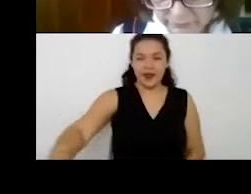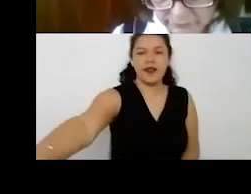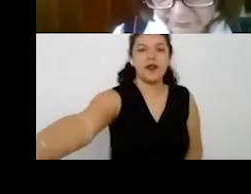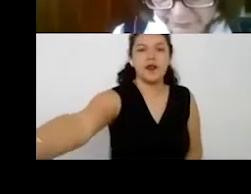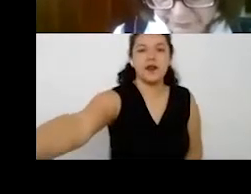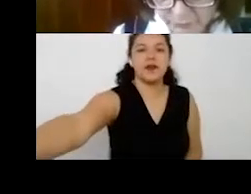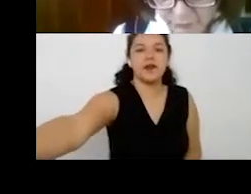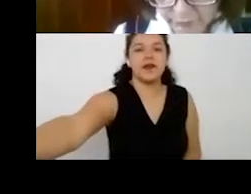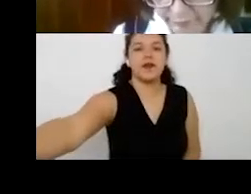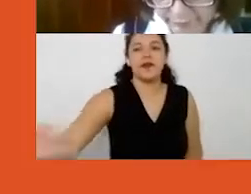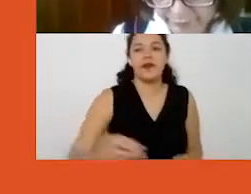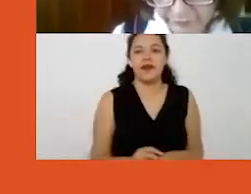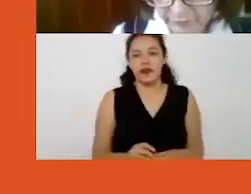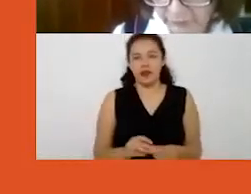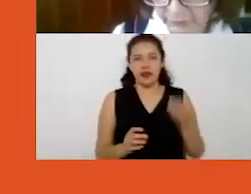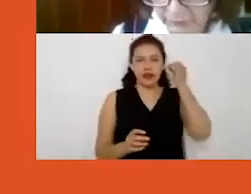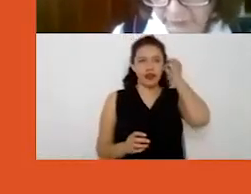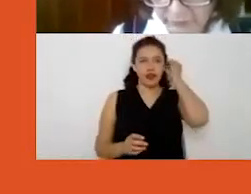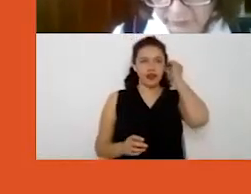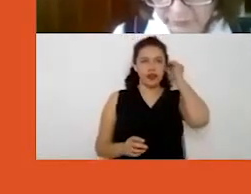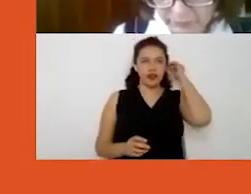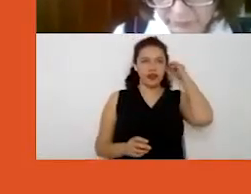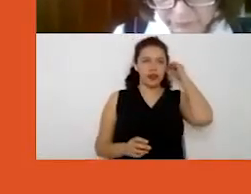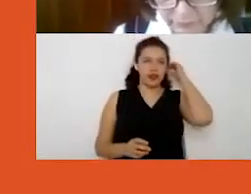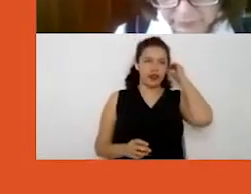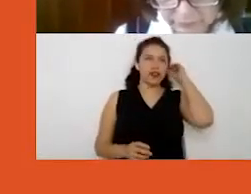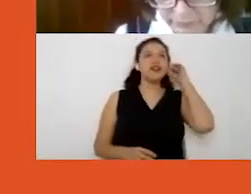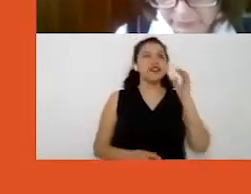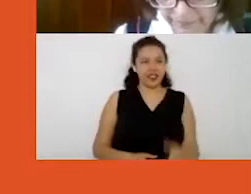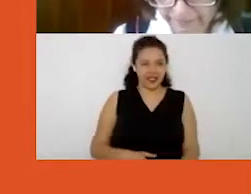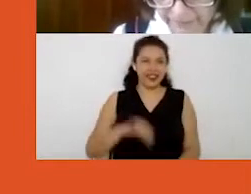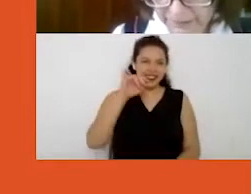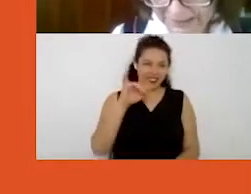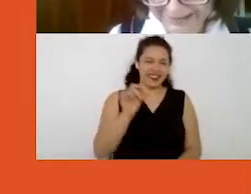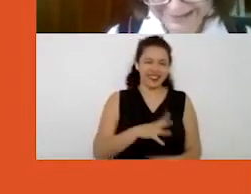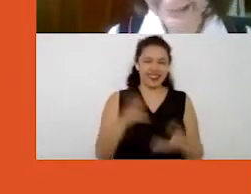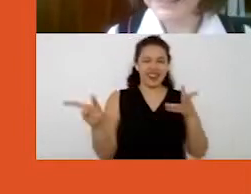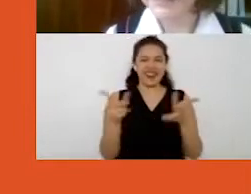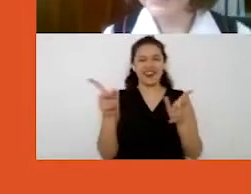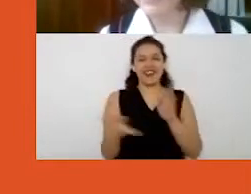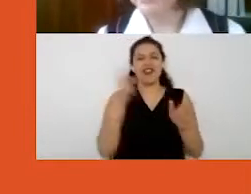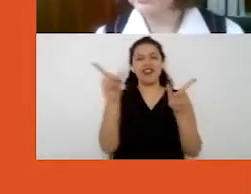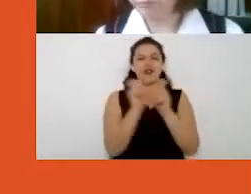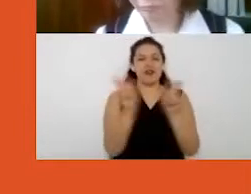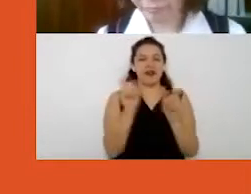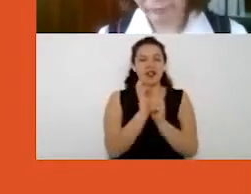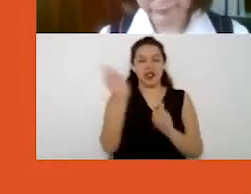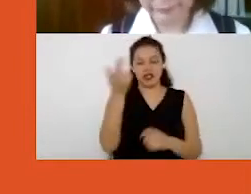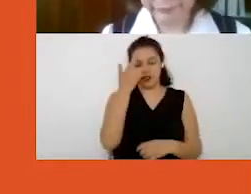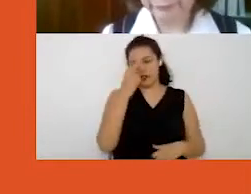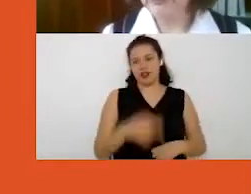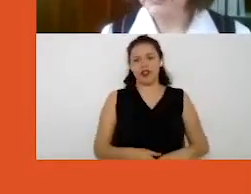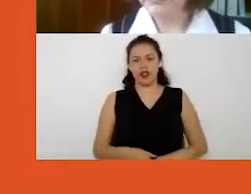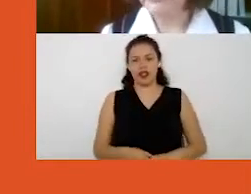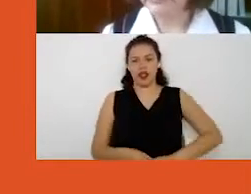Gracias. Buenas Bien. tardes. Gracias. A ver, haciendo una recapitulación rapidísima de lo que vimos ayer, dijimos